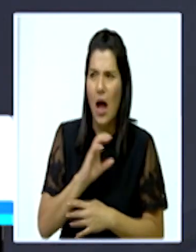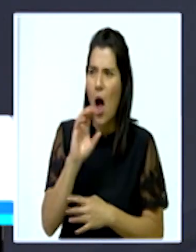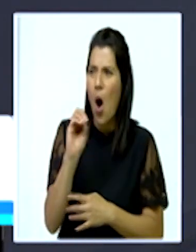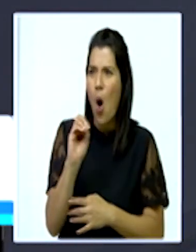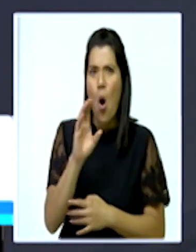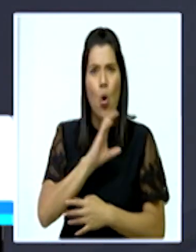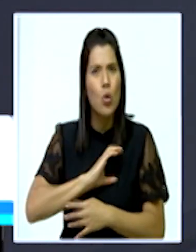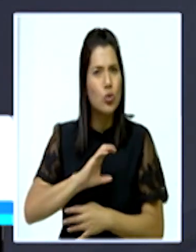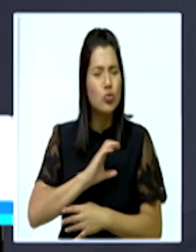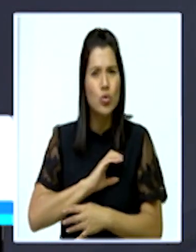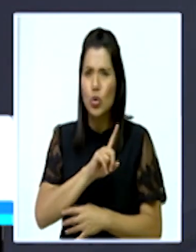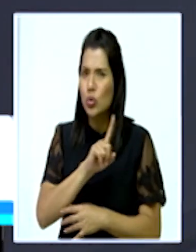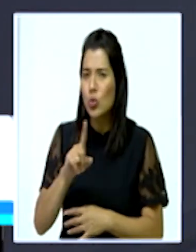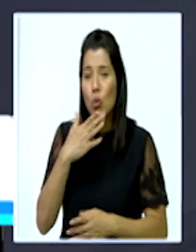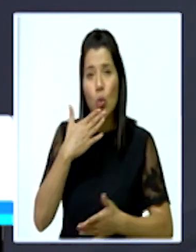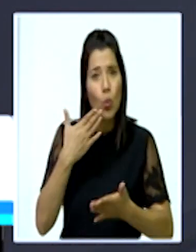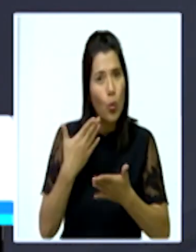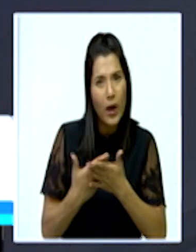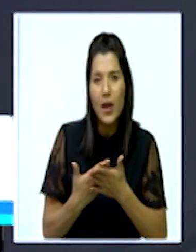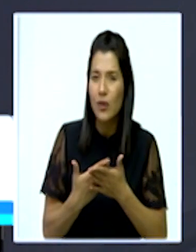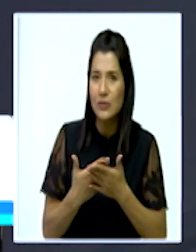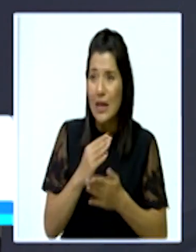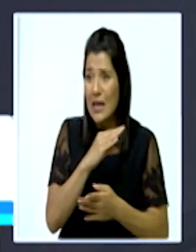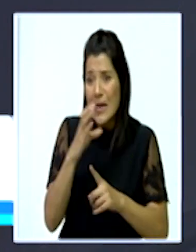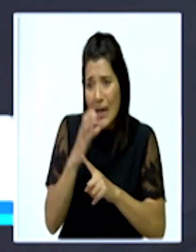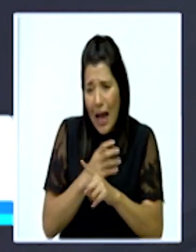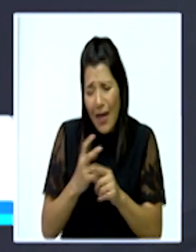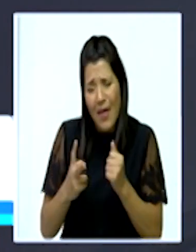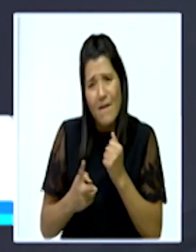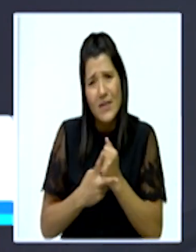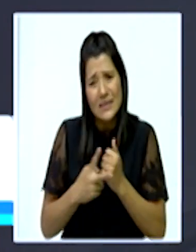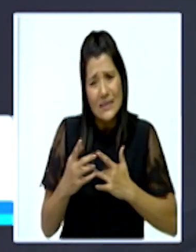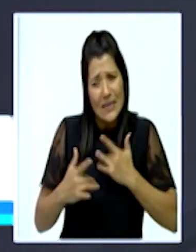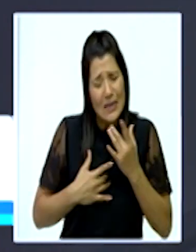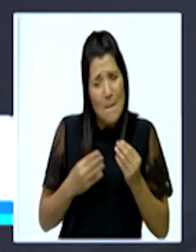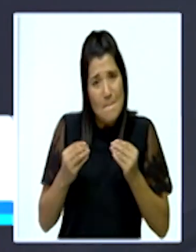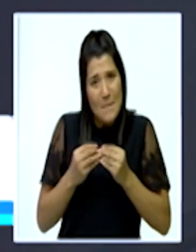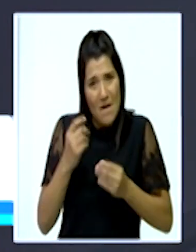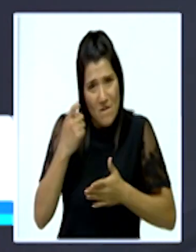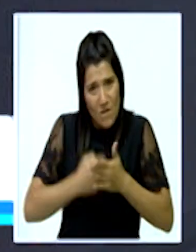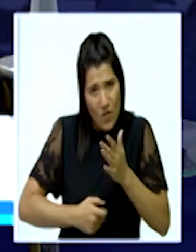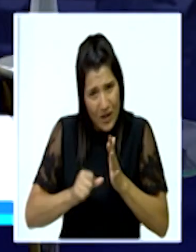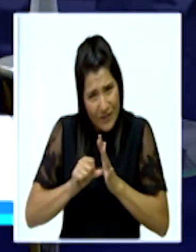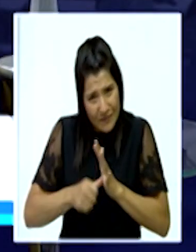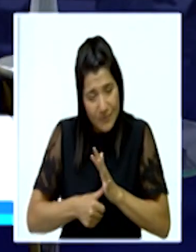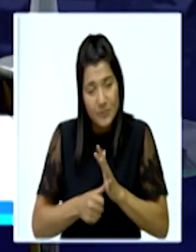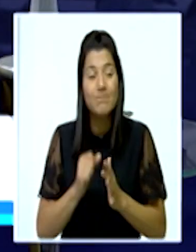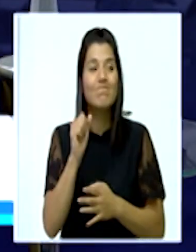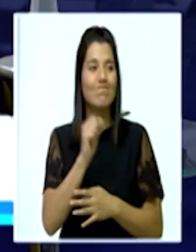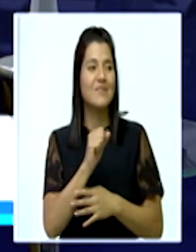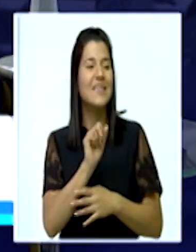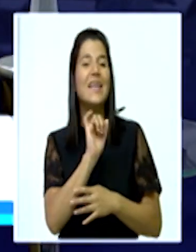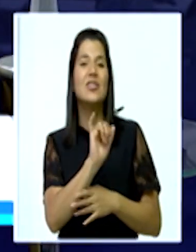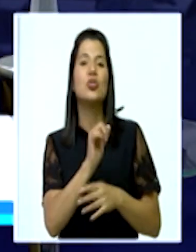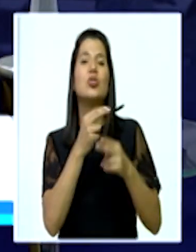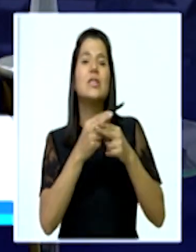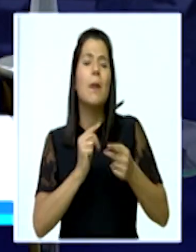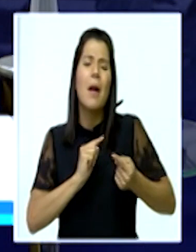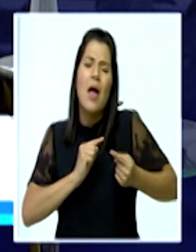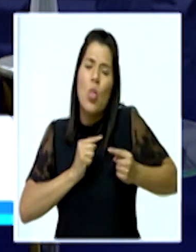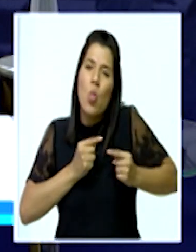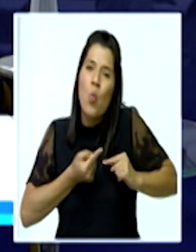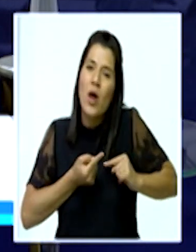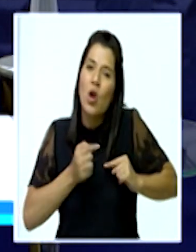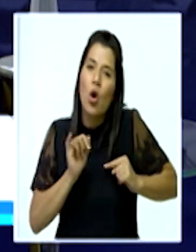no son buenas e incluso se van agravando? Sí, ahí hablamos de un duelo estancado, para decirlo como